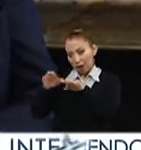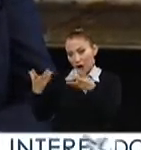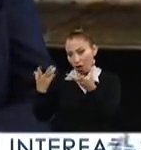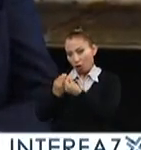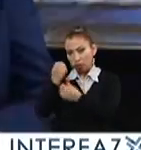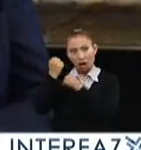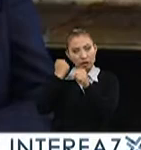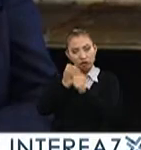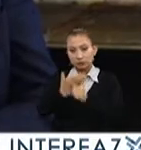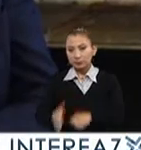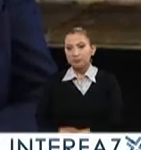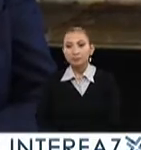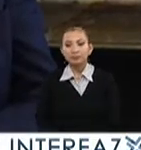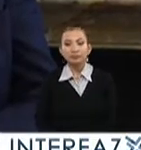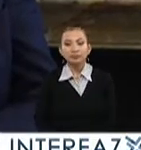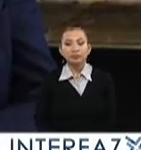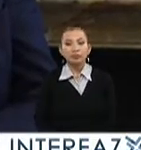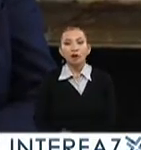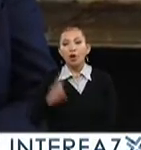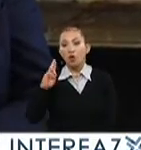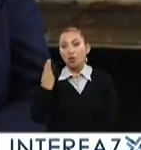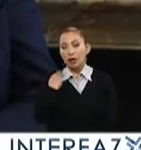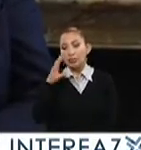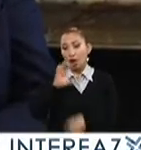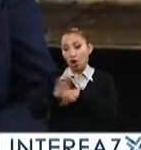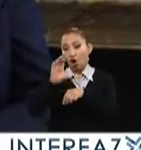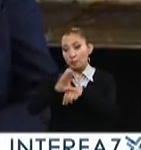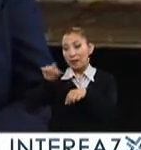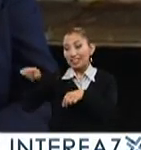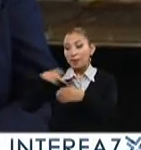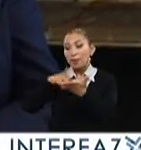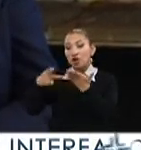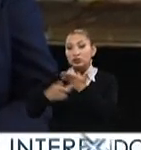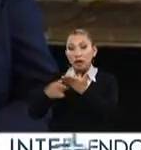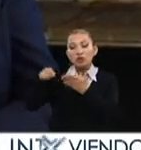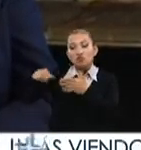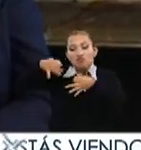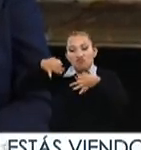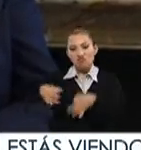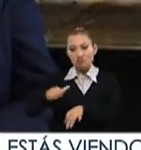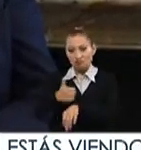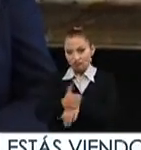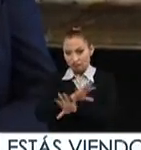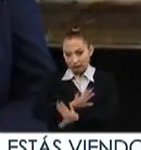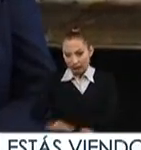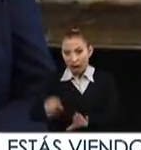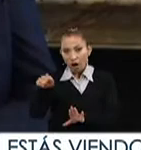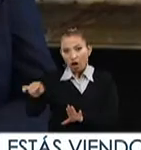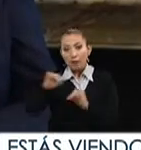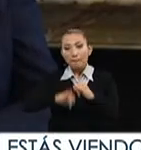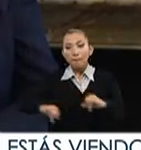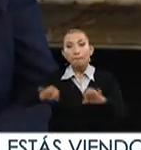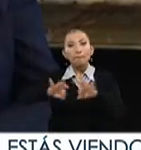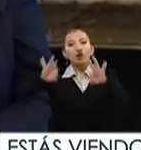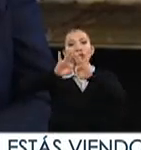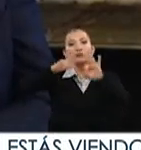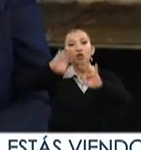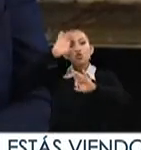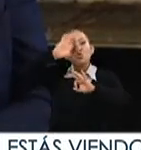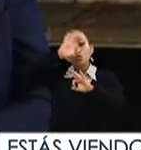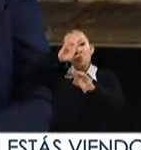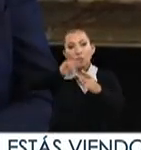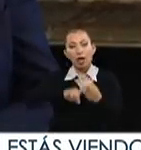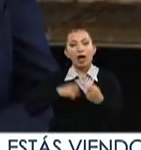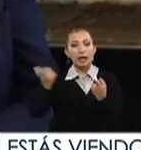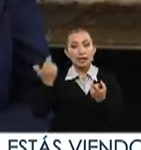de muchísimos años. La Universidad Nacional de Colombia tiene un proyecto editorial consolidado con importante alcance